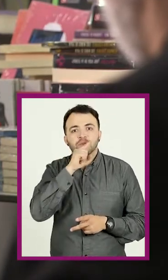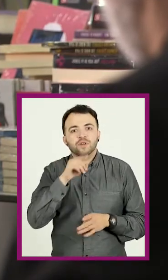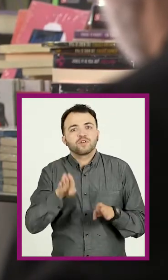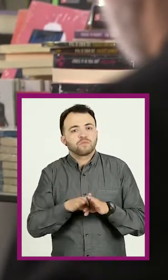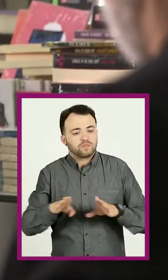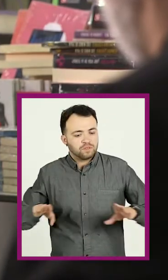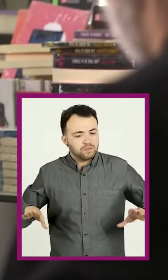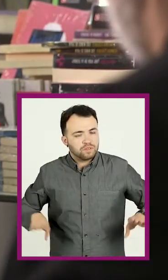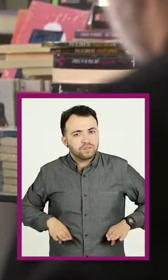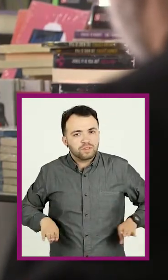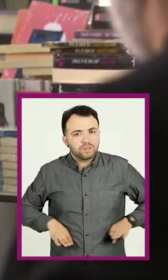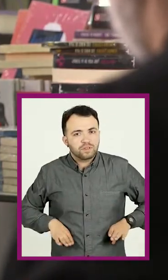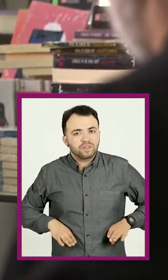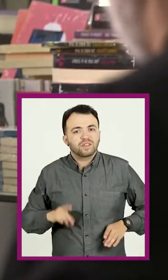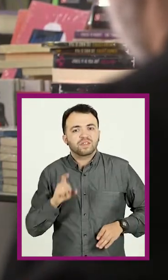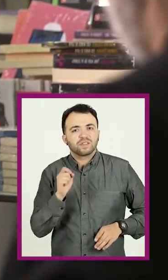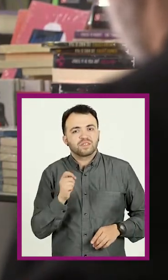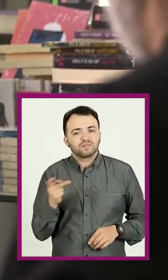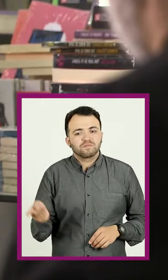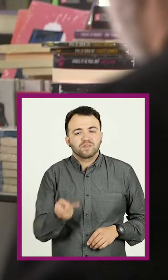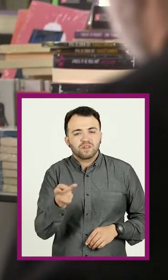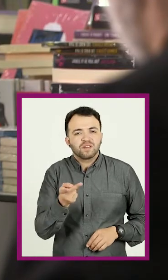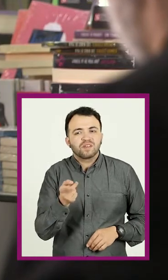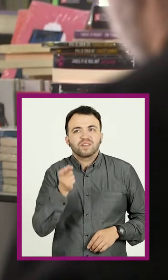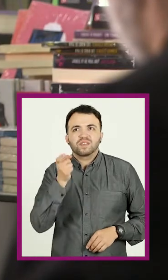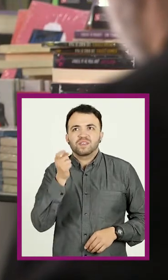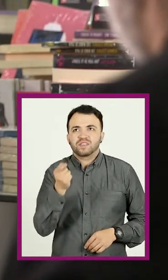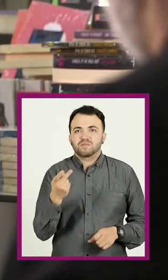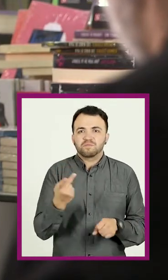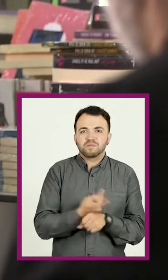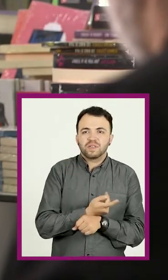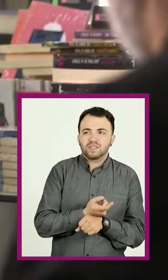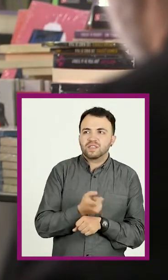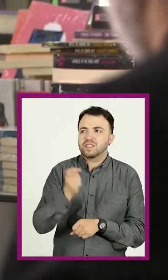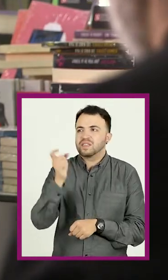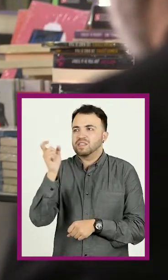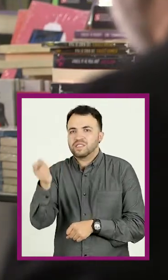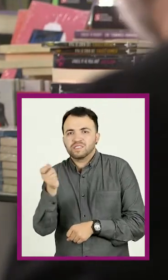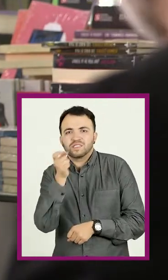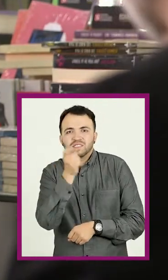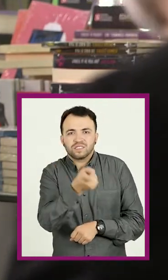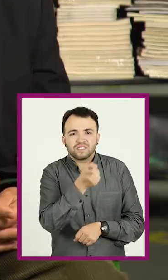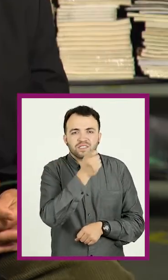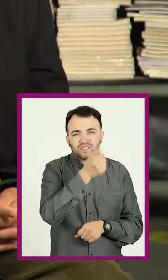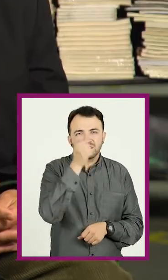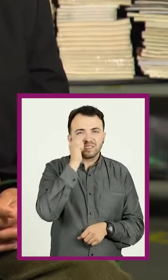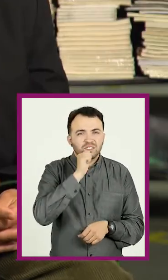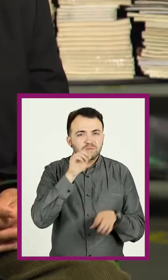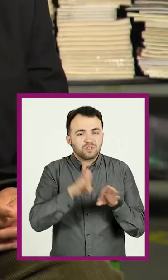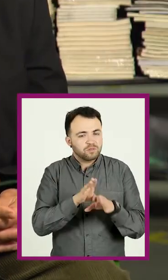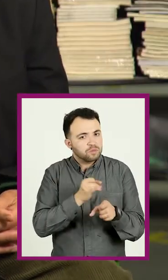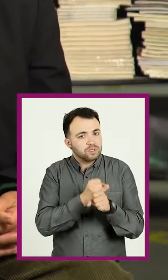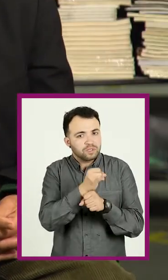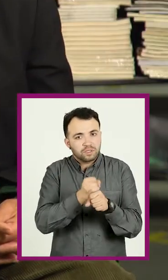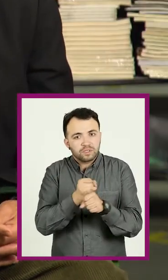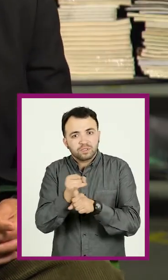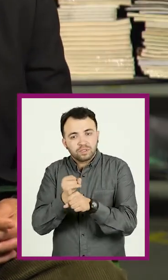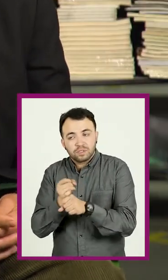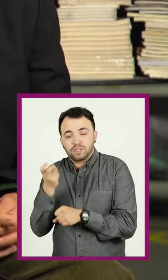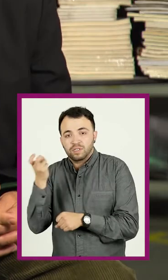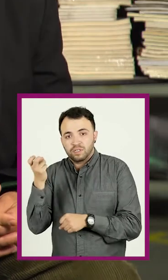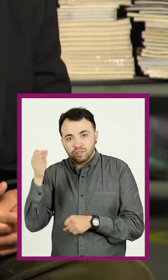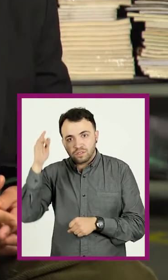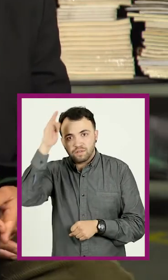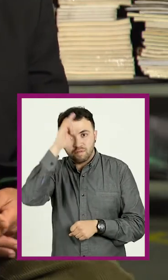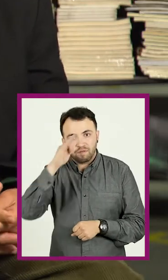que existe, una actitud de cuestionarse lo que se transmite, un esfuerzo. Vivir según el examen de las cosas,